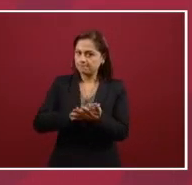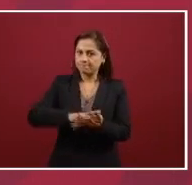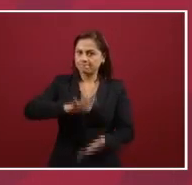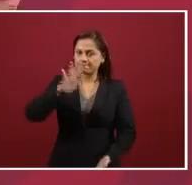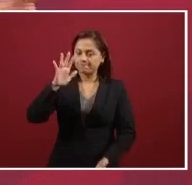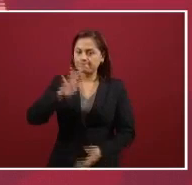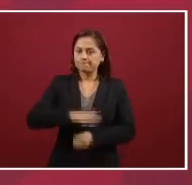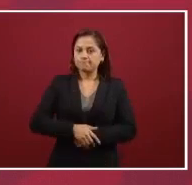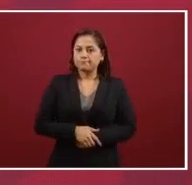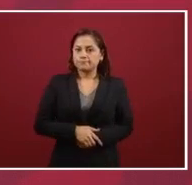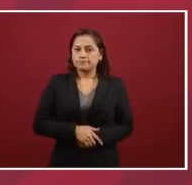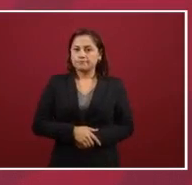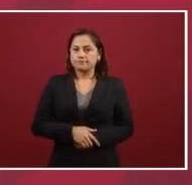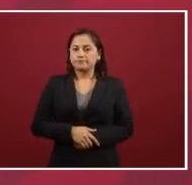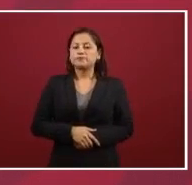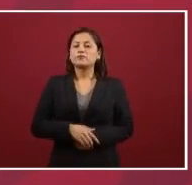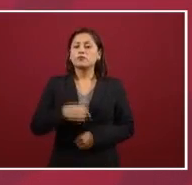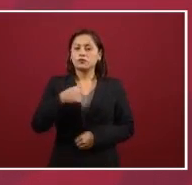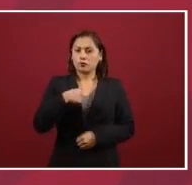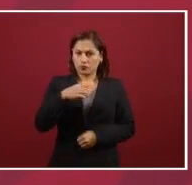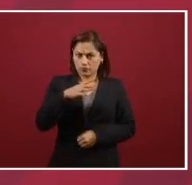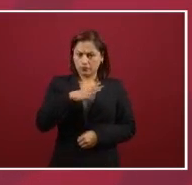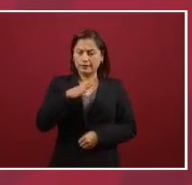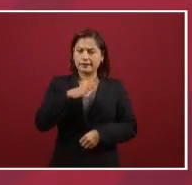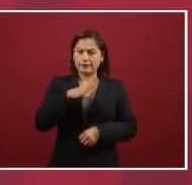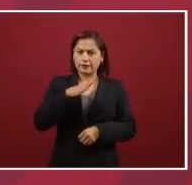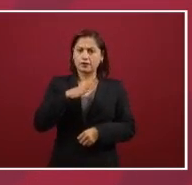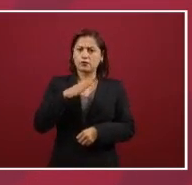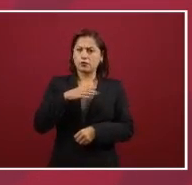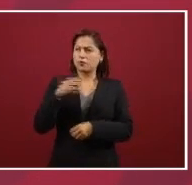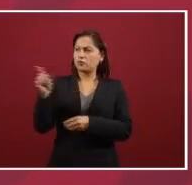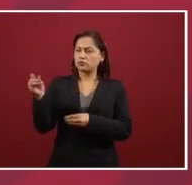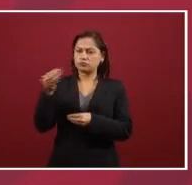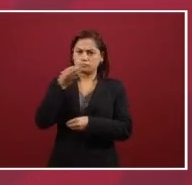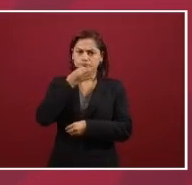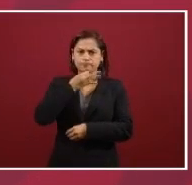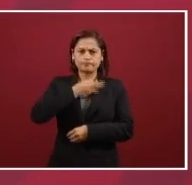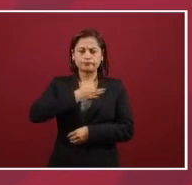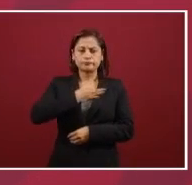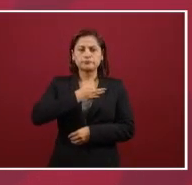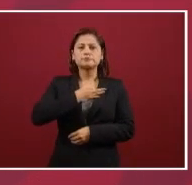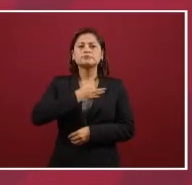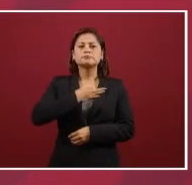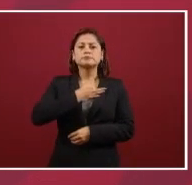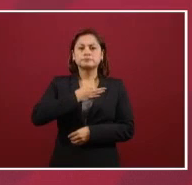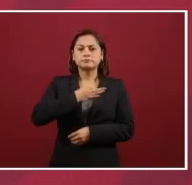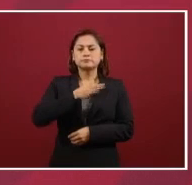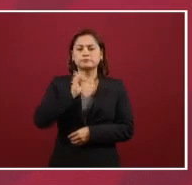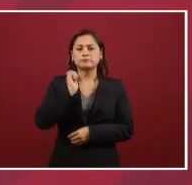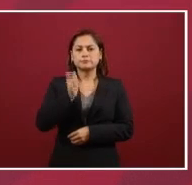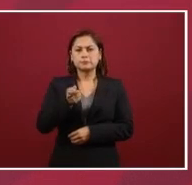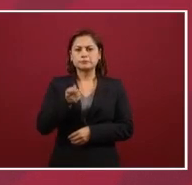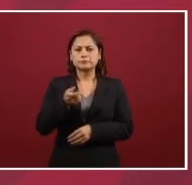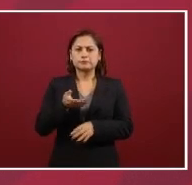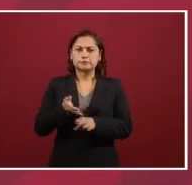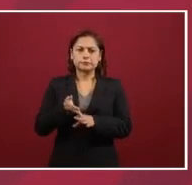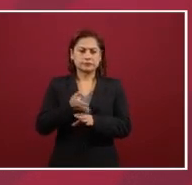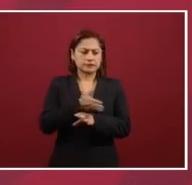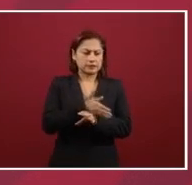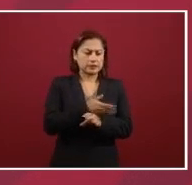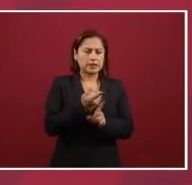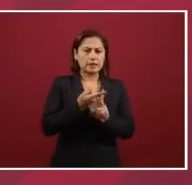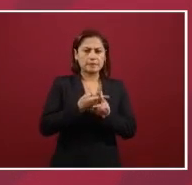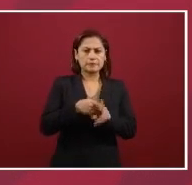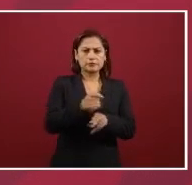Tengo la información de que se retomó esta investigación y se